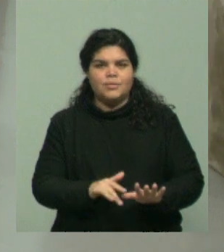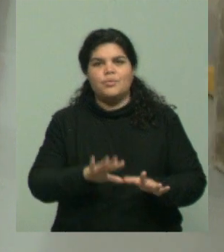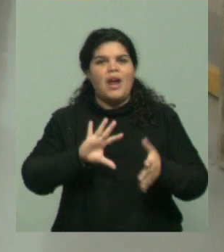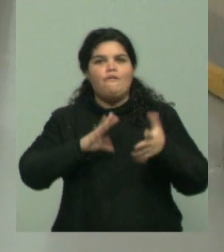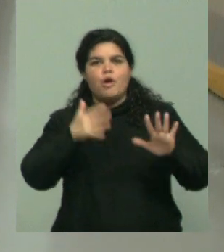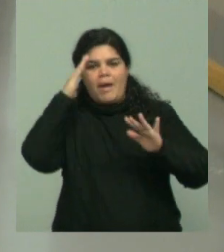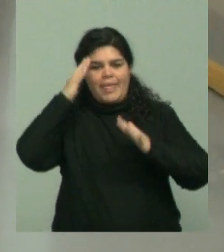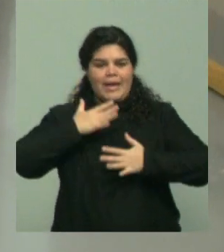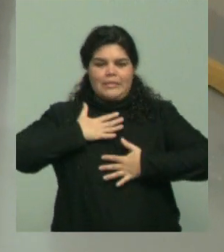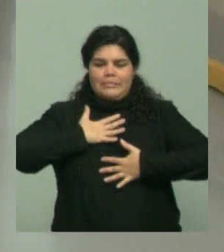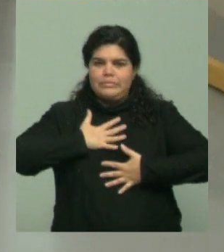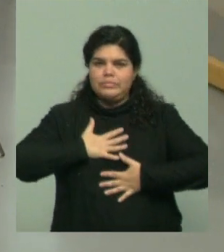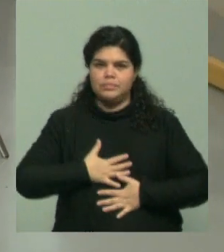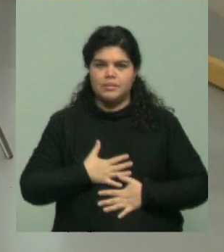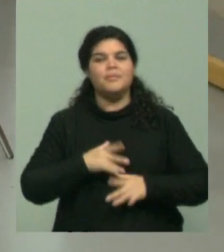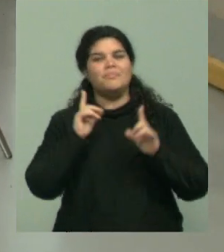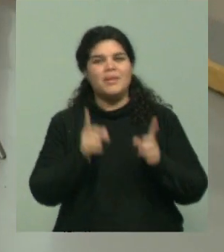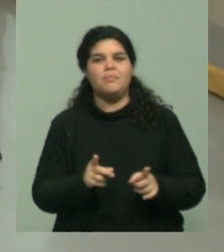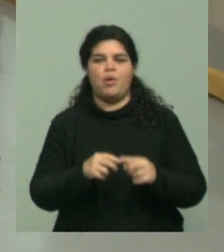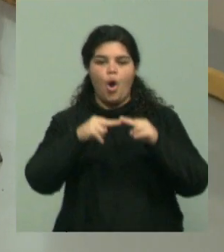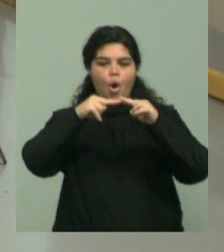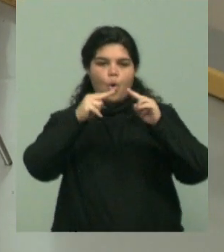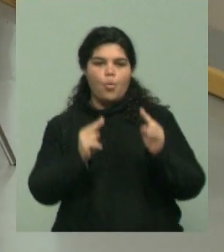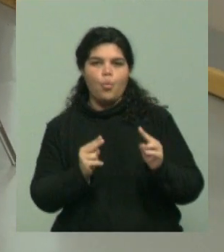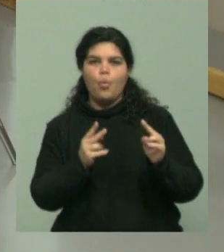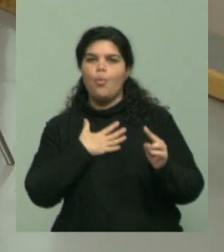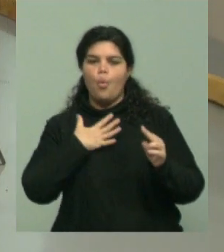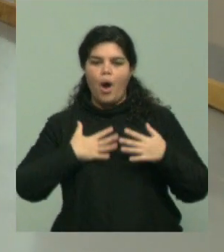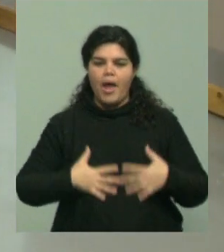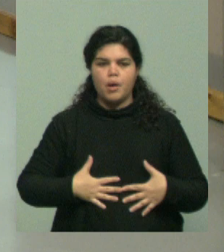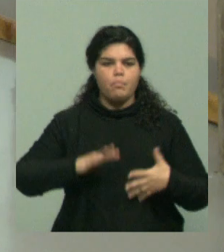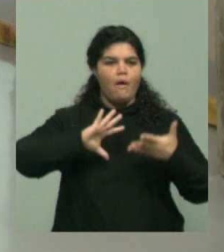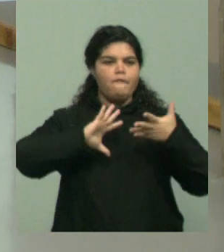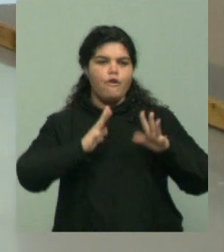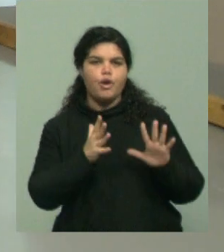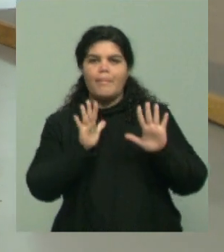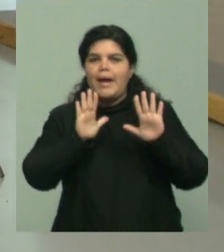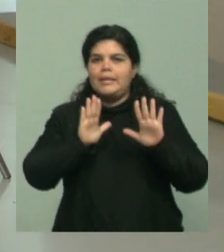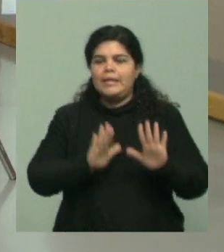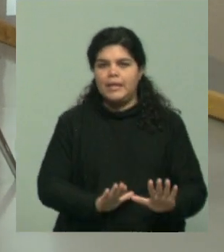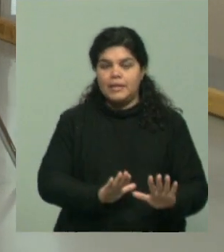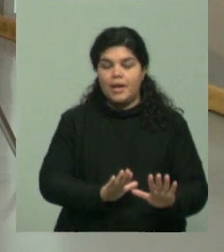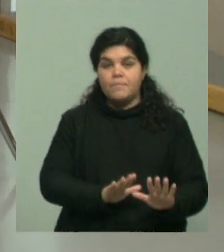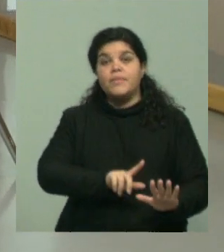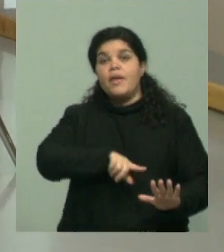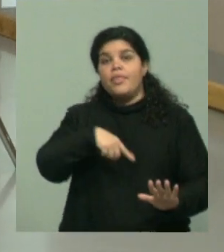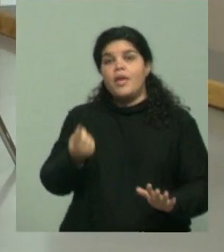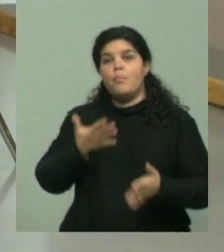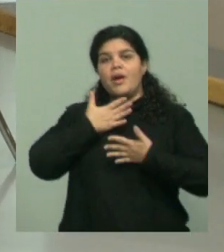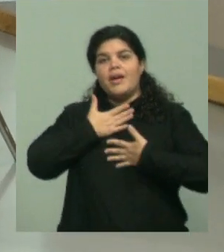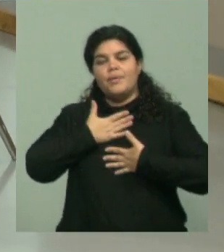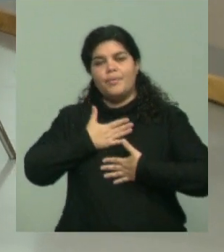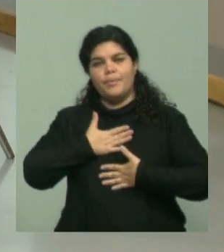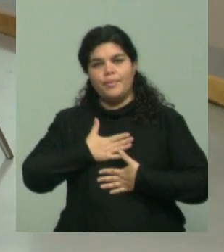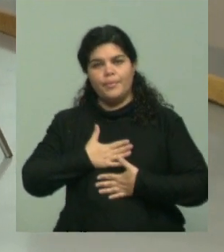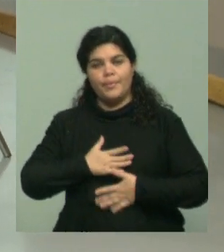por eso las posturas en quietud, inmóviles, uh-huh. después la relajación, que hay muchos cuando están muy agotados